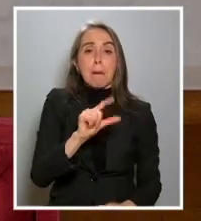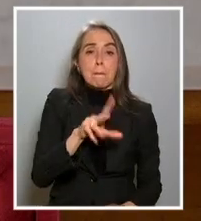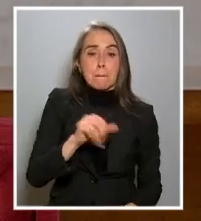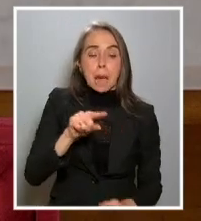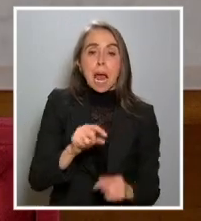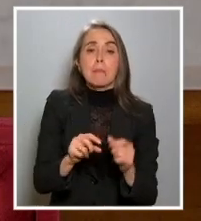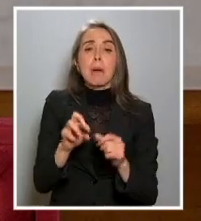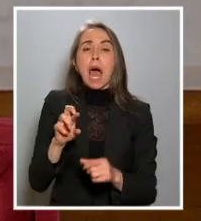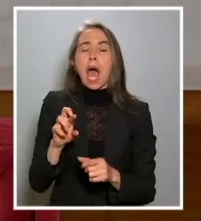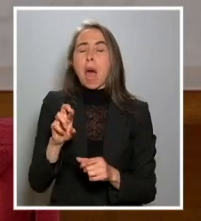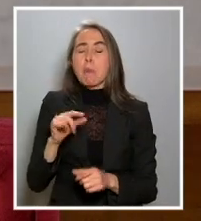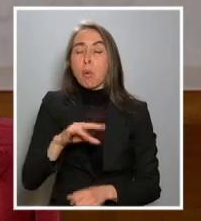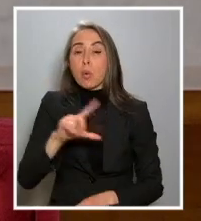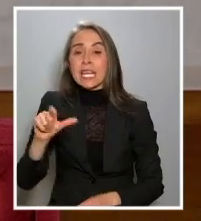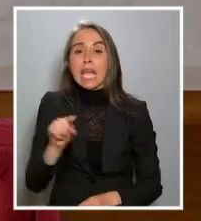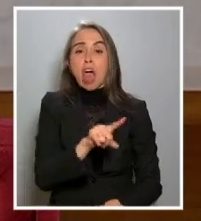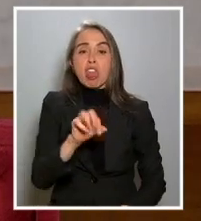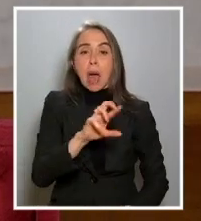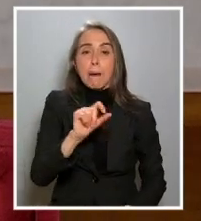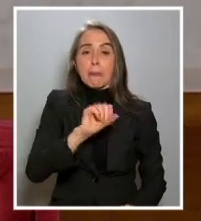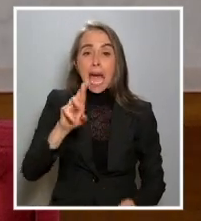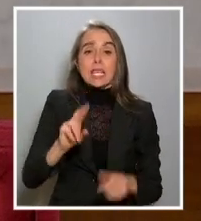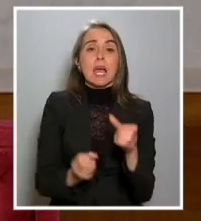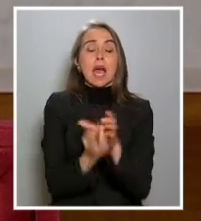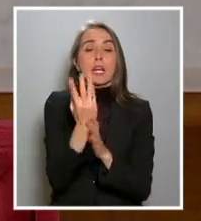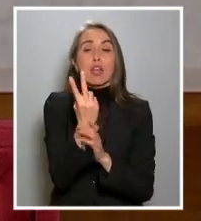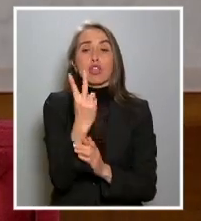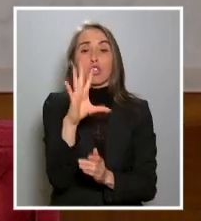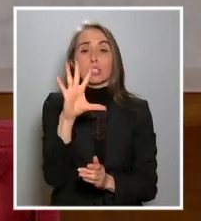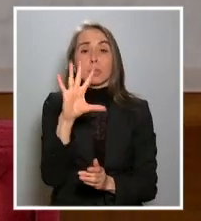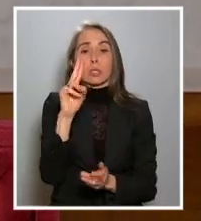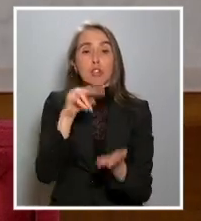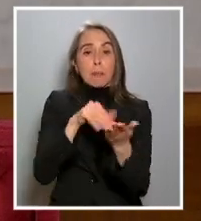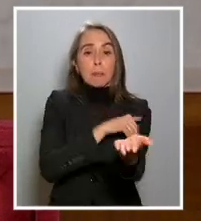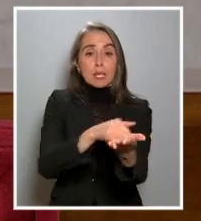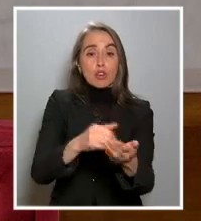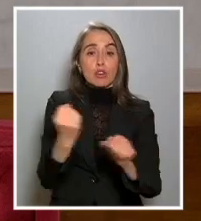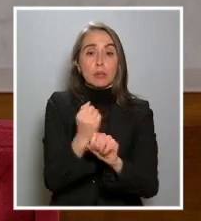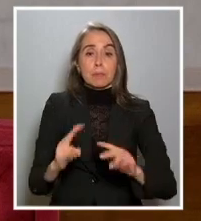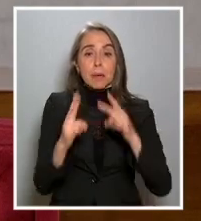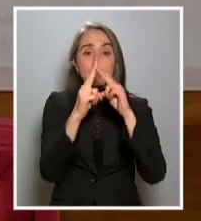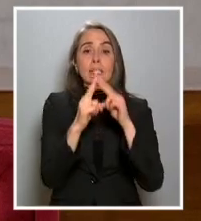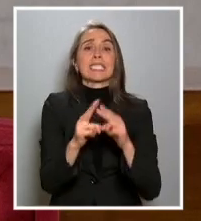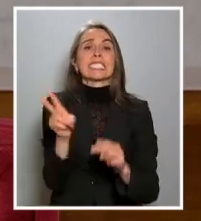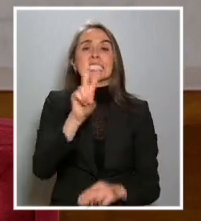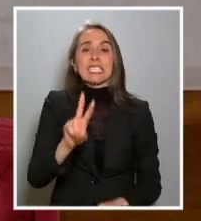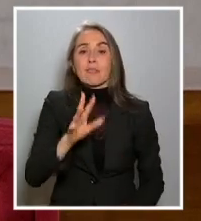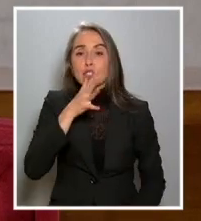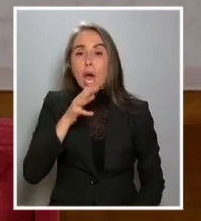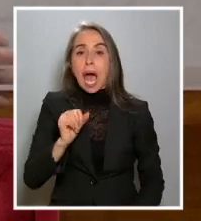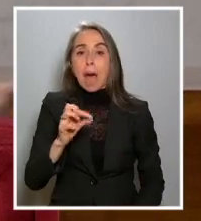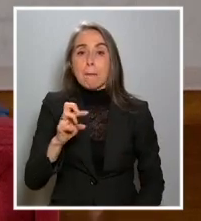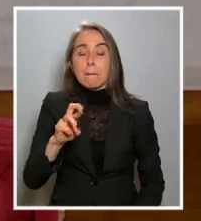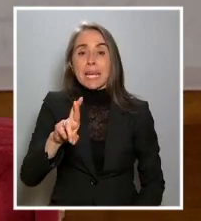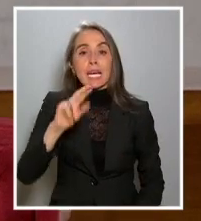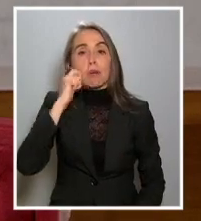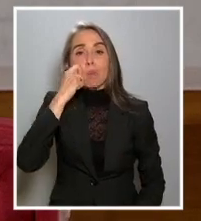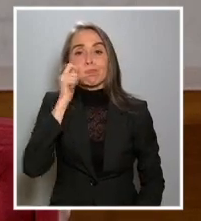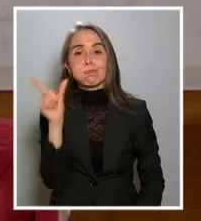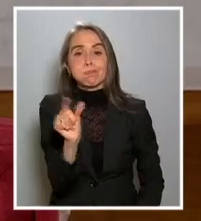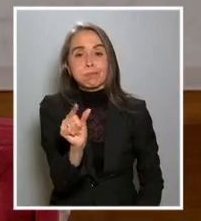Zapallar. A esto sumamos una inversión histórica de 252 mil millones de pesos en servicios sanitarios rurales, más conocidos como